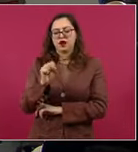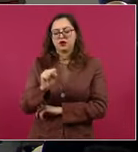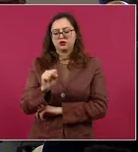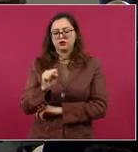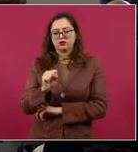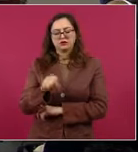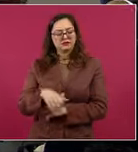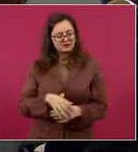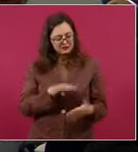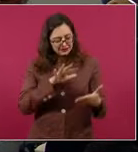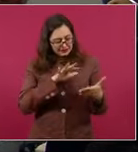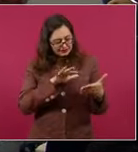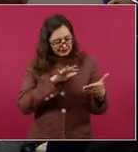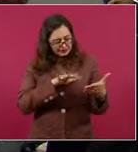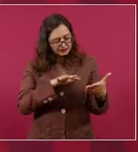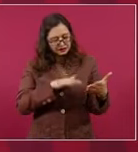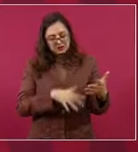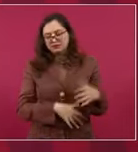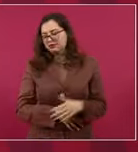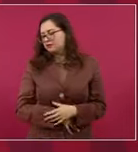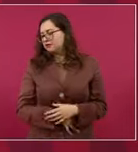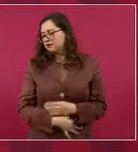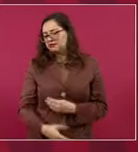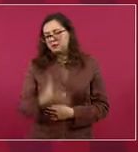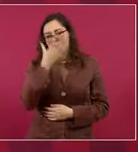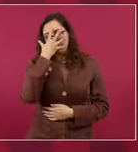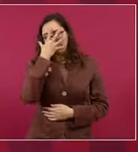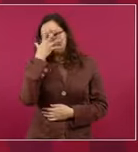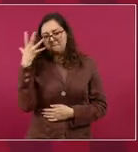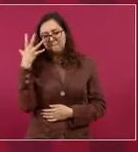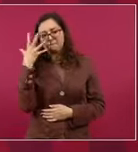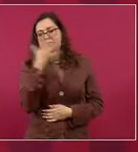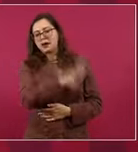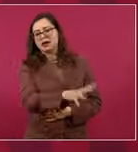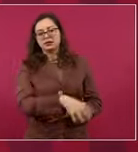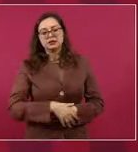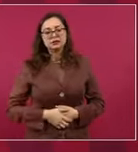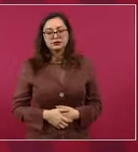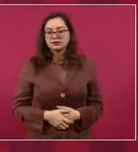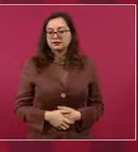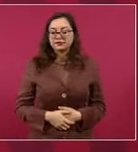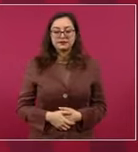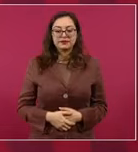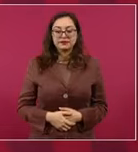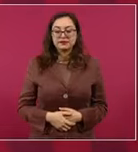de vergüenza. Y parece que ese periodista ha sido premiado.